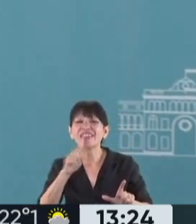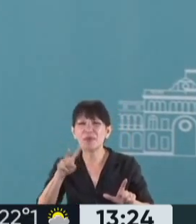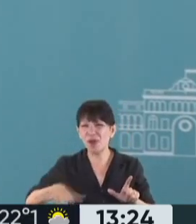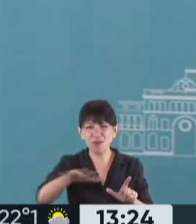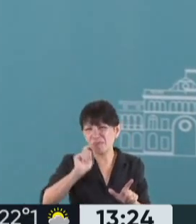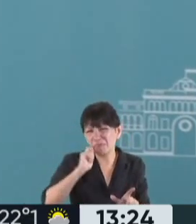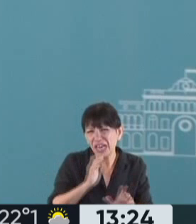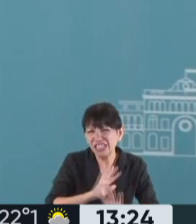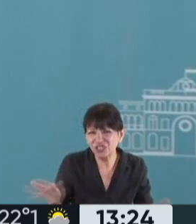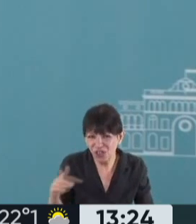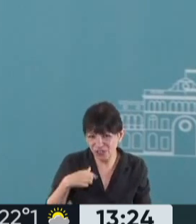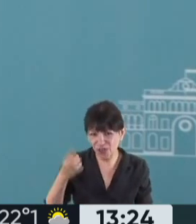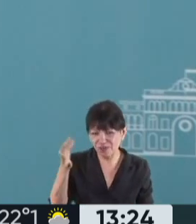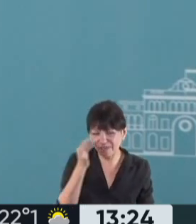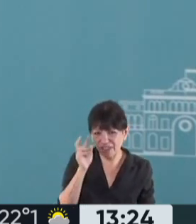tienen.